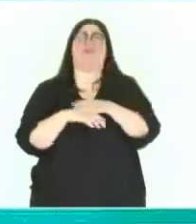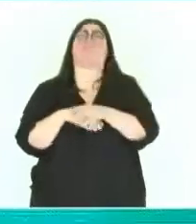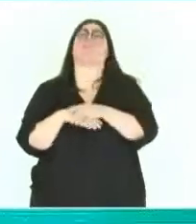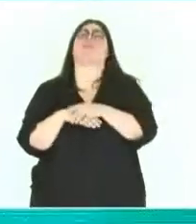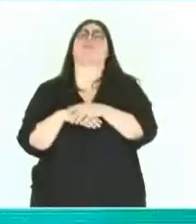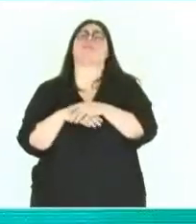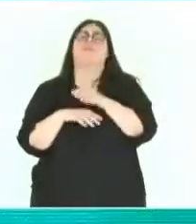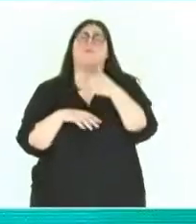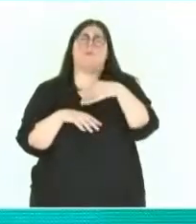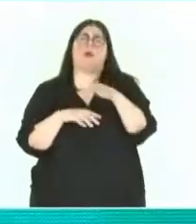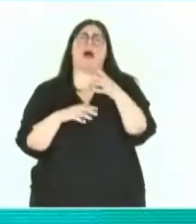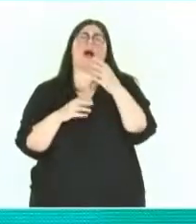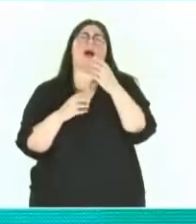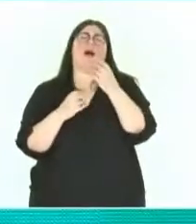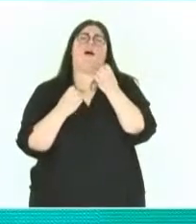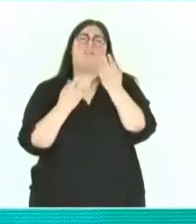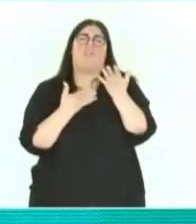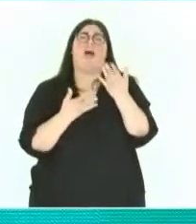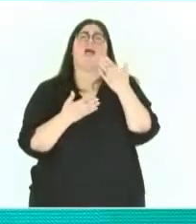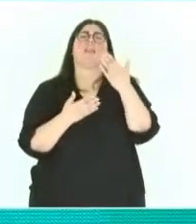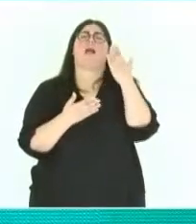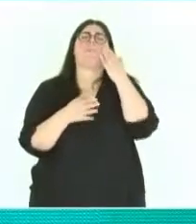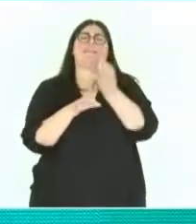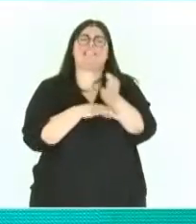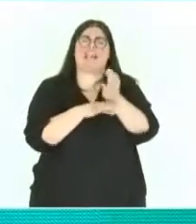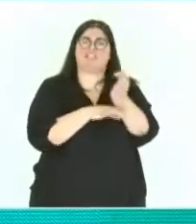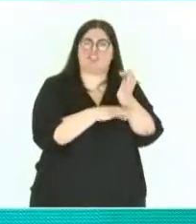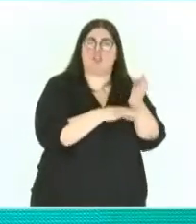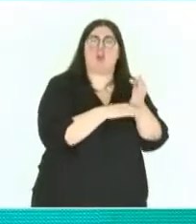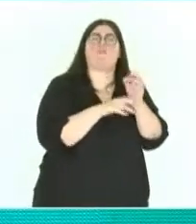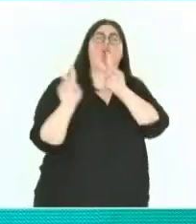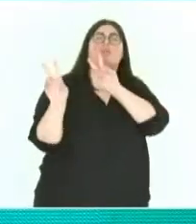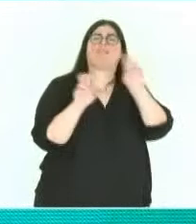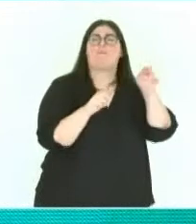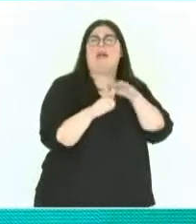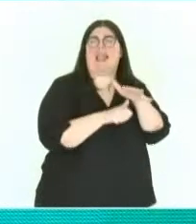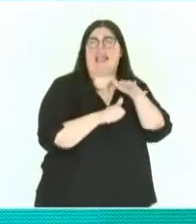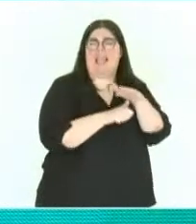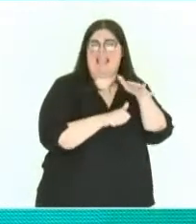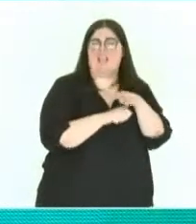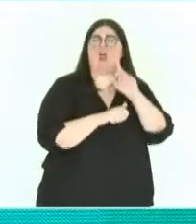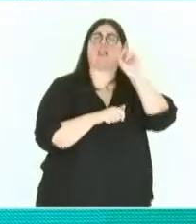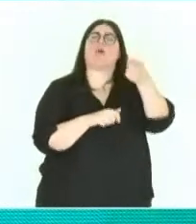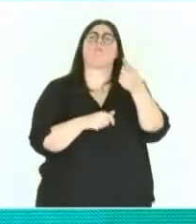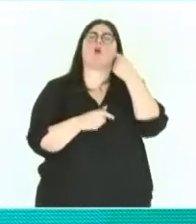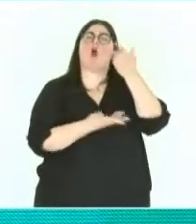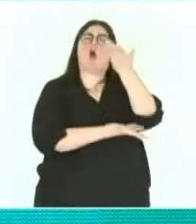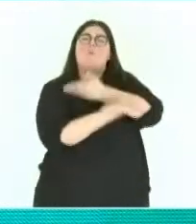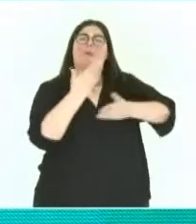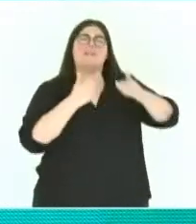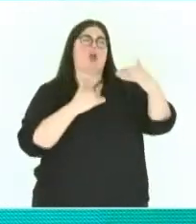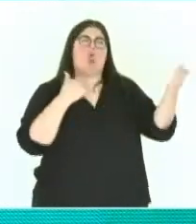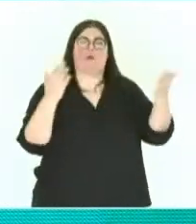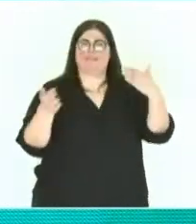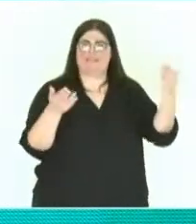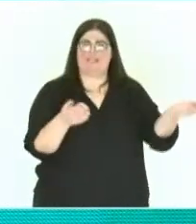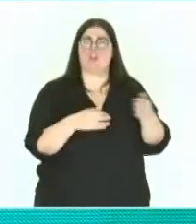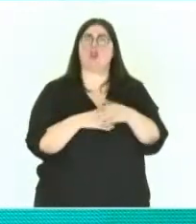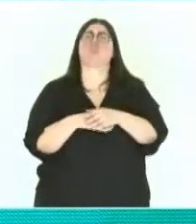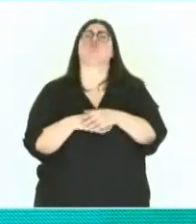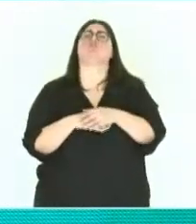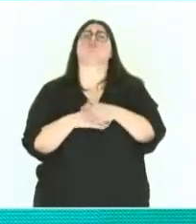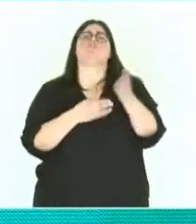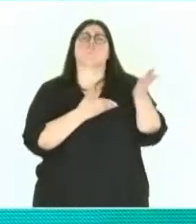nuestros barrios a generar mayores capacitaciones en temáticas de género y en buena convivencia entre vecinos vamos a sumar